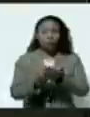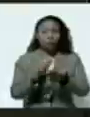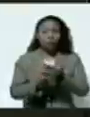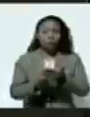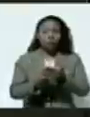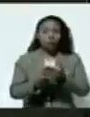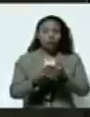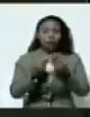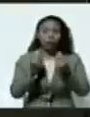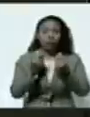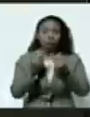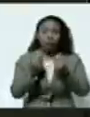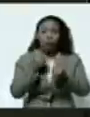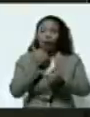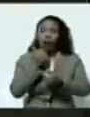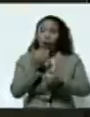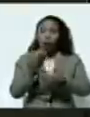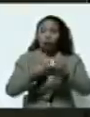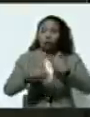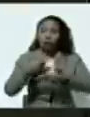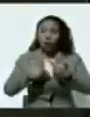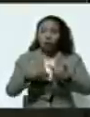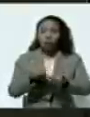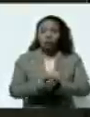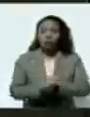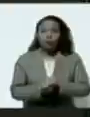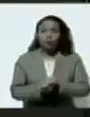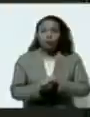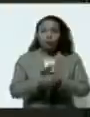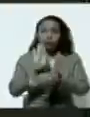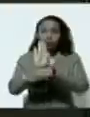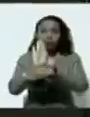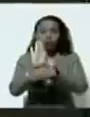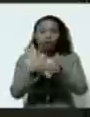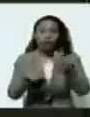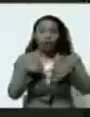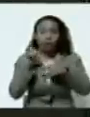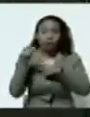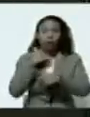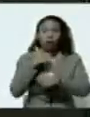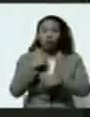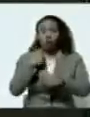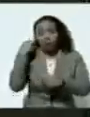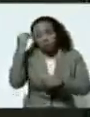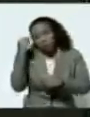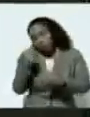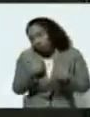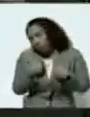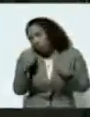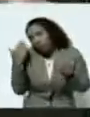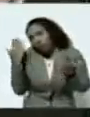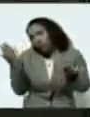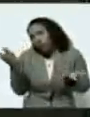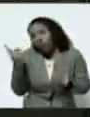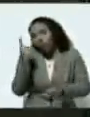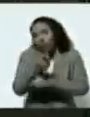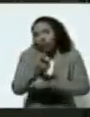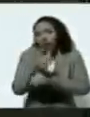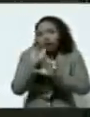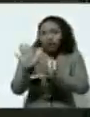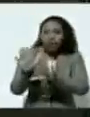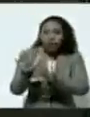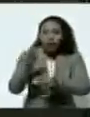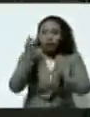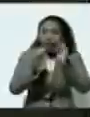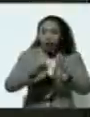capitales, de relación con el narcotráfico, de encubrimiento de actividades, eso es algo que me imagino yo, no. Debe ser así. La Fiscalía